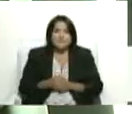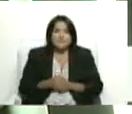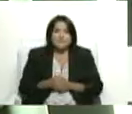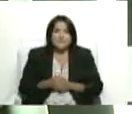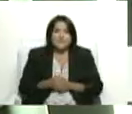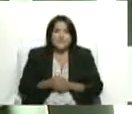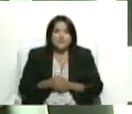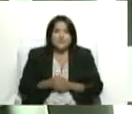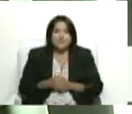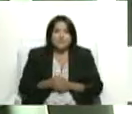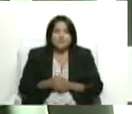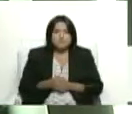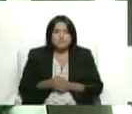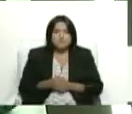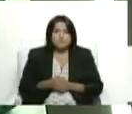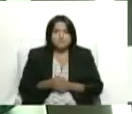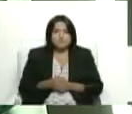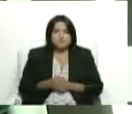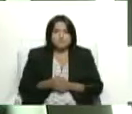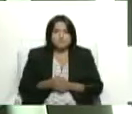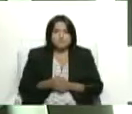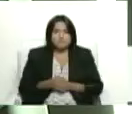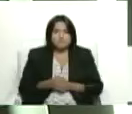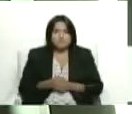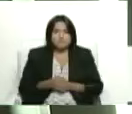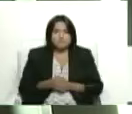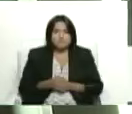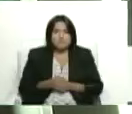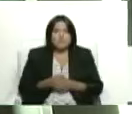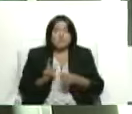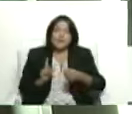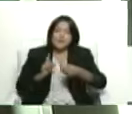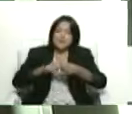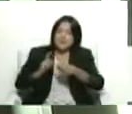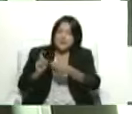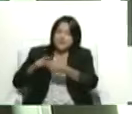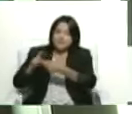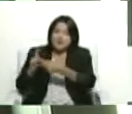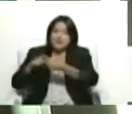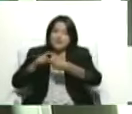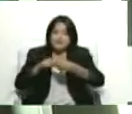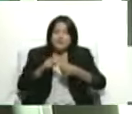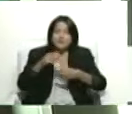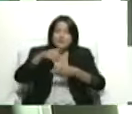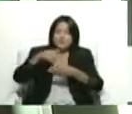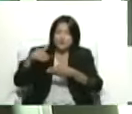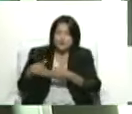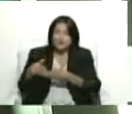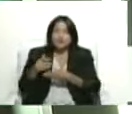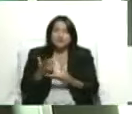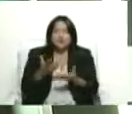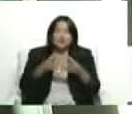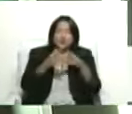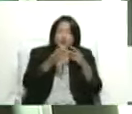relacionada precisamente, se han realizado unas adhesiones muy importantes en movimientos sociales y organizaciones políticas, pero sin